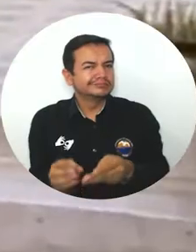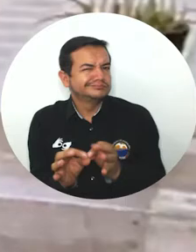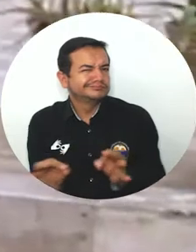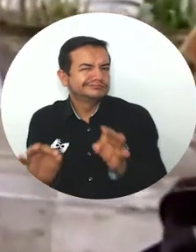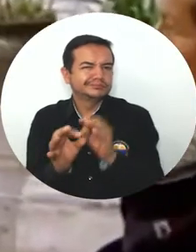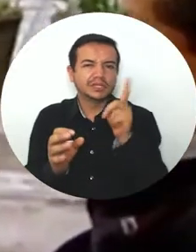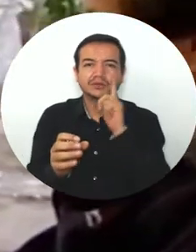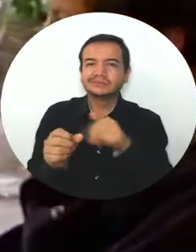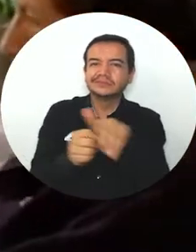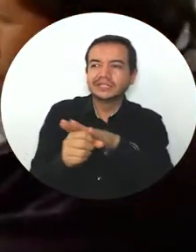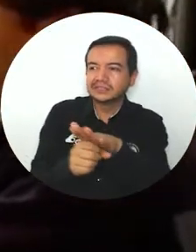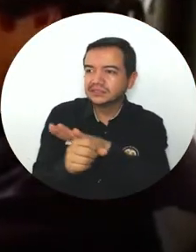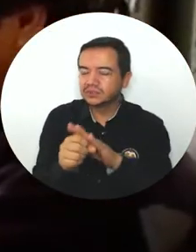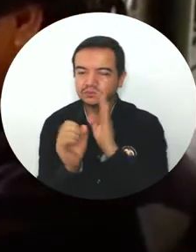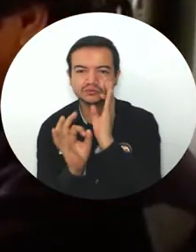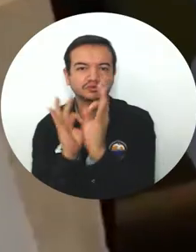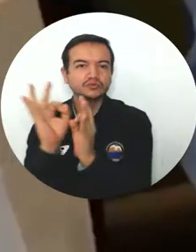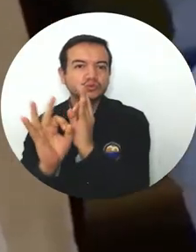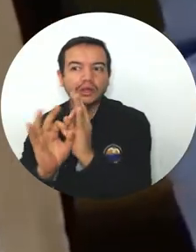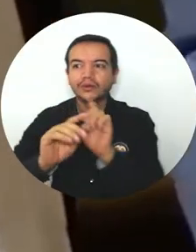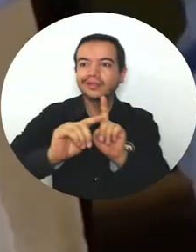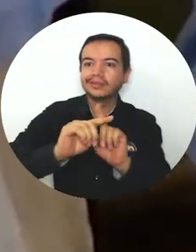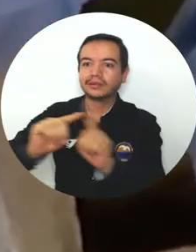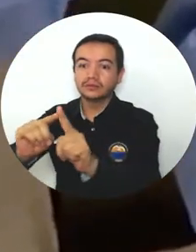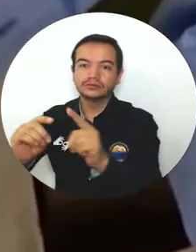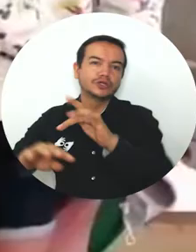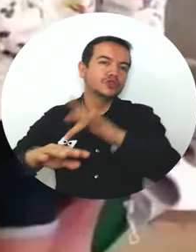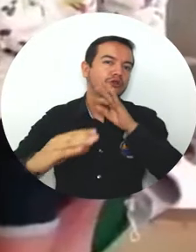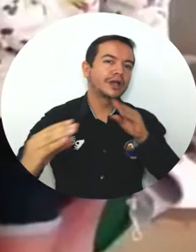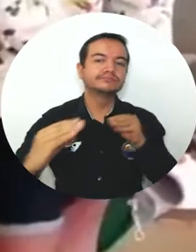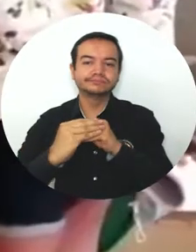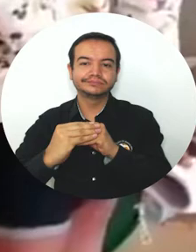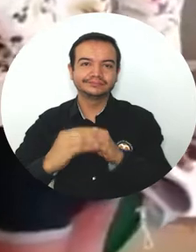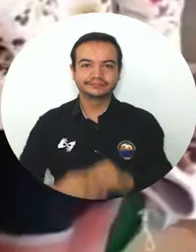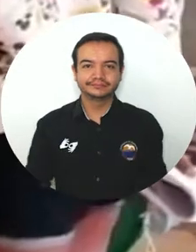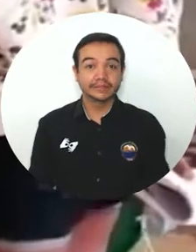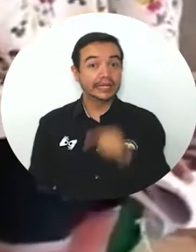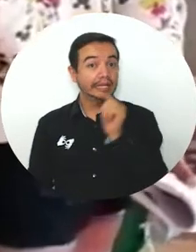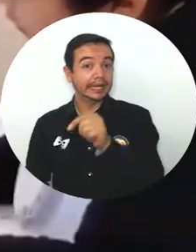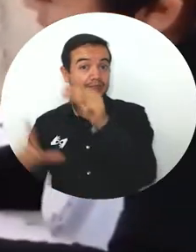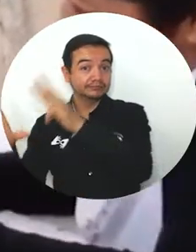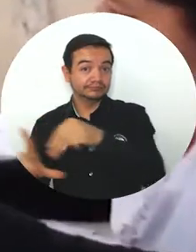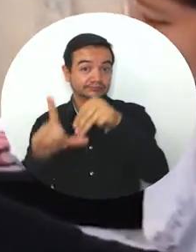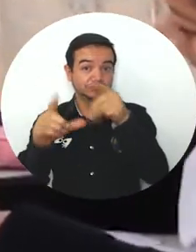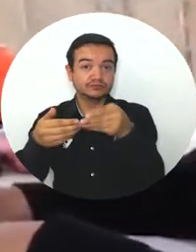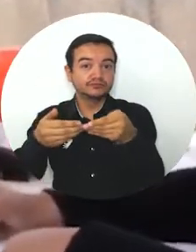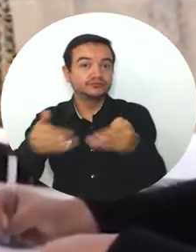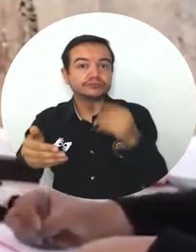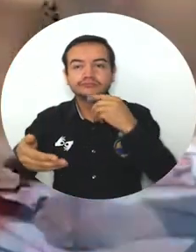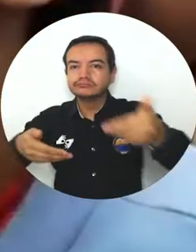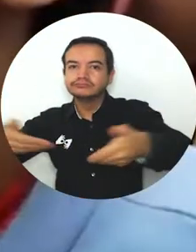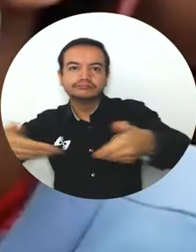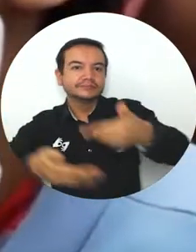esas nuevas formas de cuidado, cierto, que se están dando en nuestro entorno inmediato. La nueva oferta posgradual que estudiará el cuidado familiar desde una